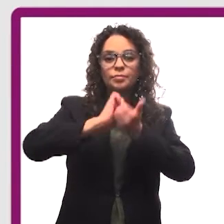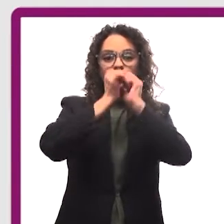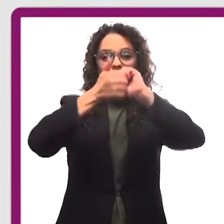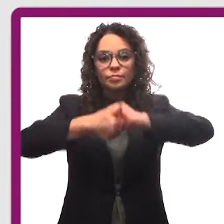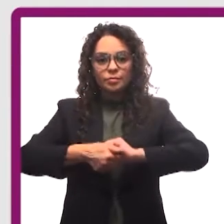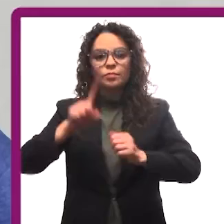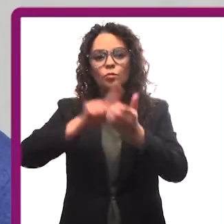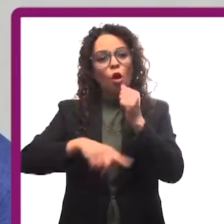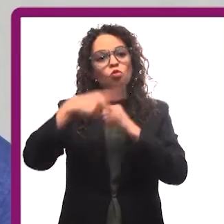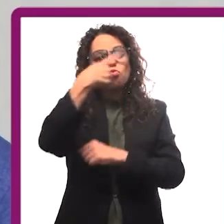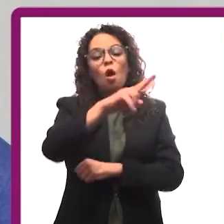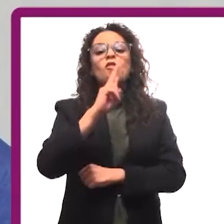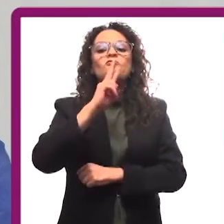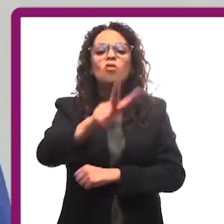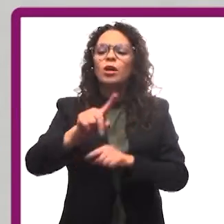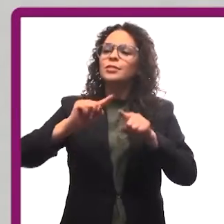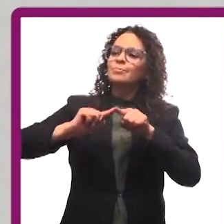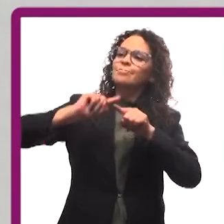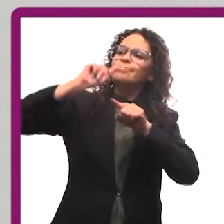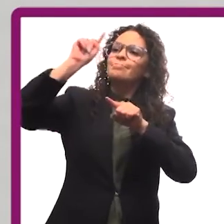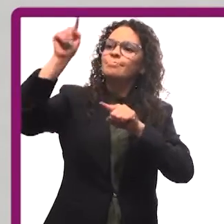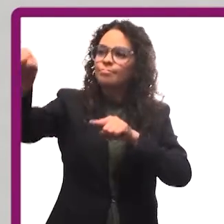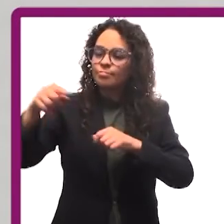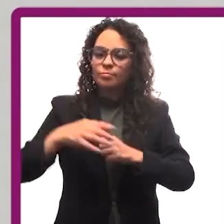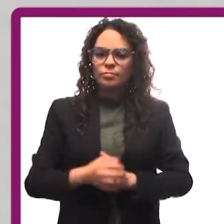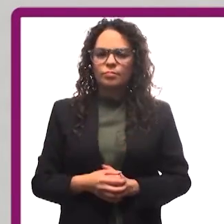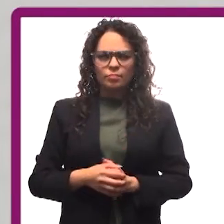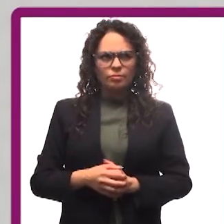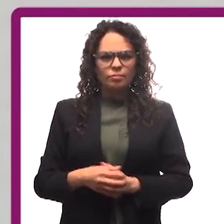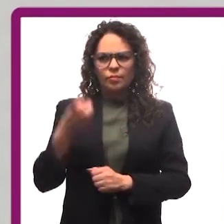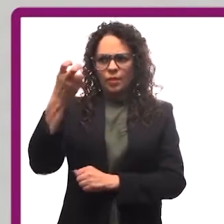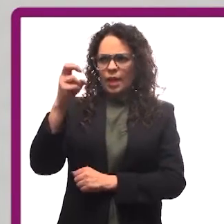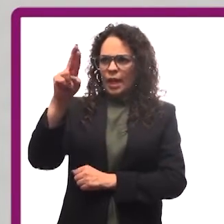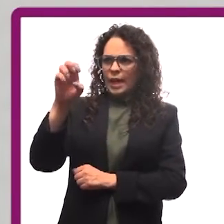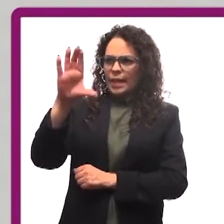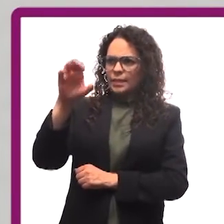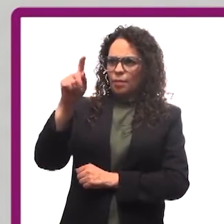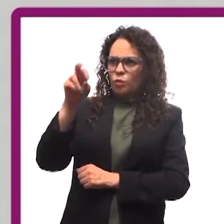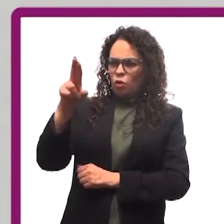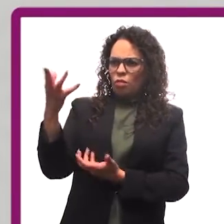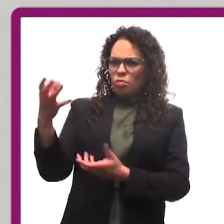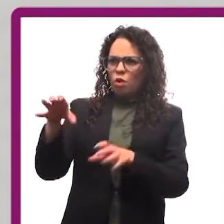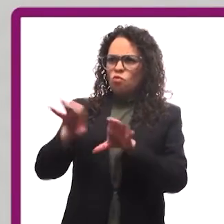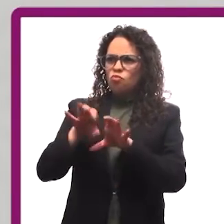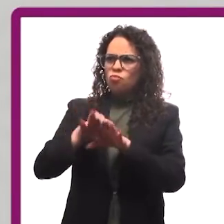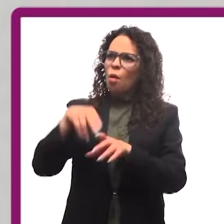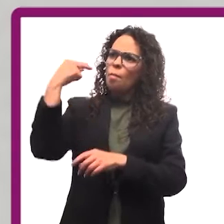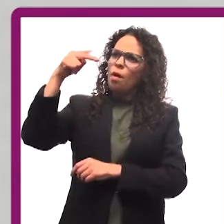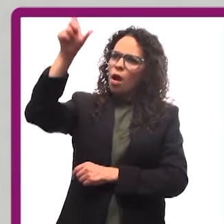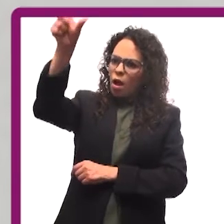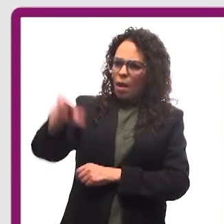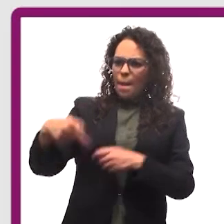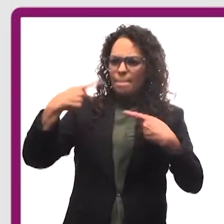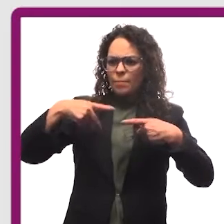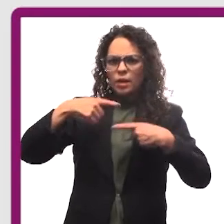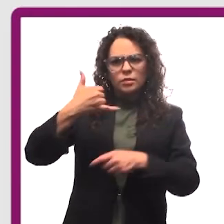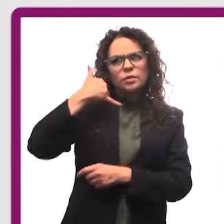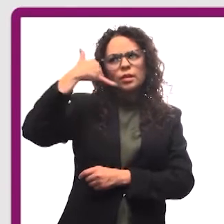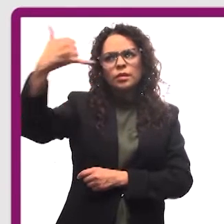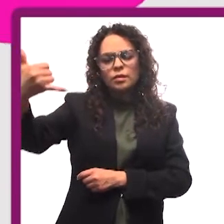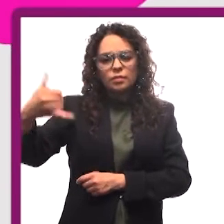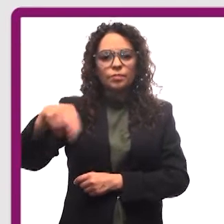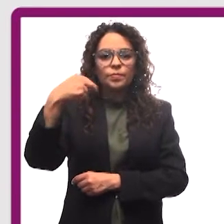tu voz. Y si ese es el receptor, ¿cómo se le dice a la persona que va dirigido el mensaje? Se le